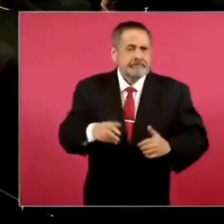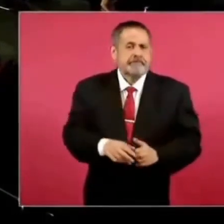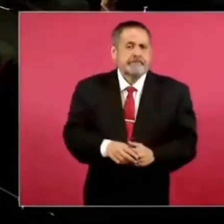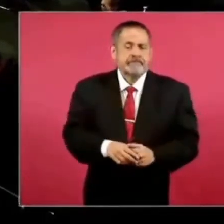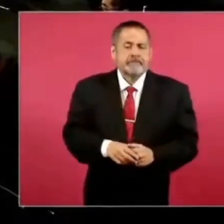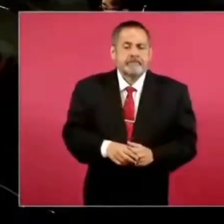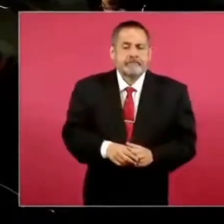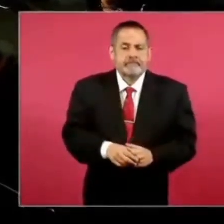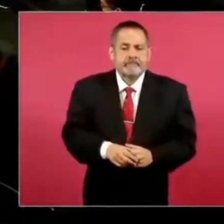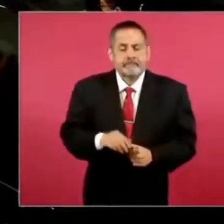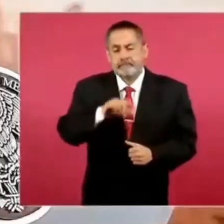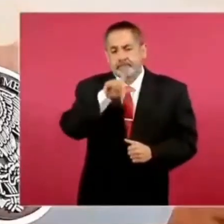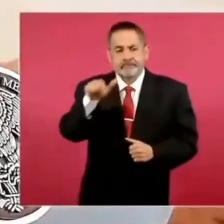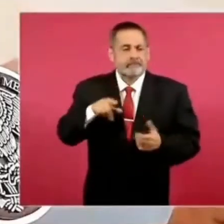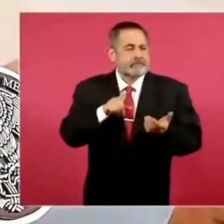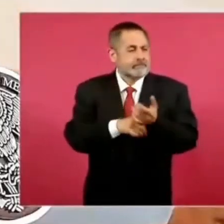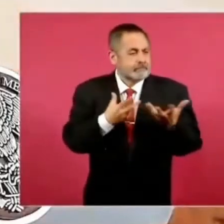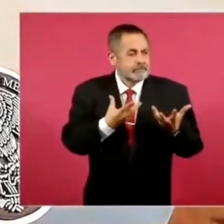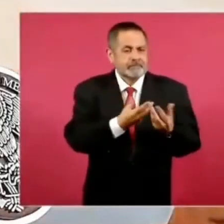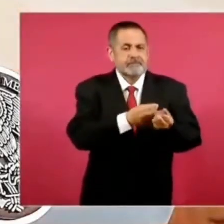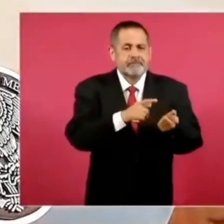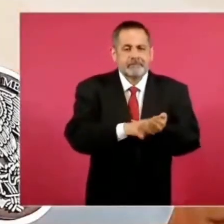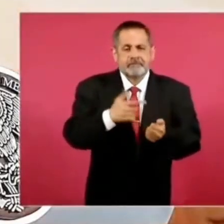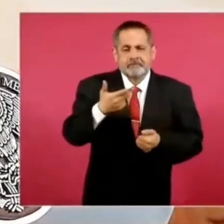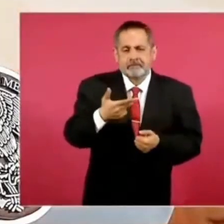pues, huertistas,